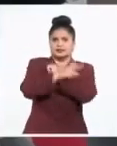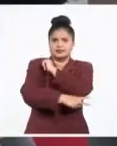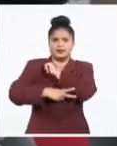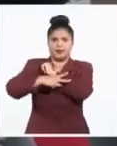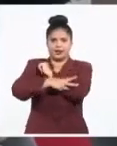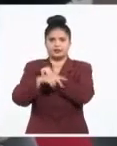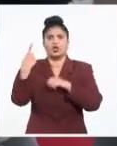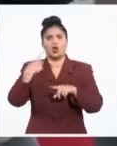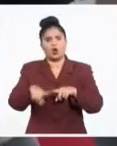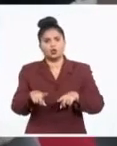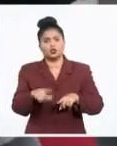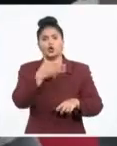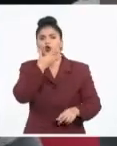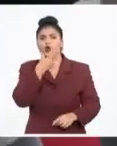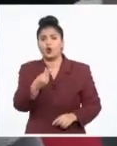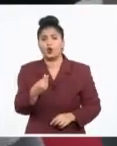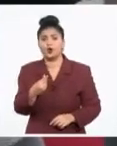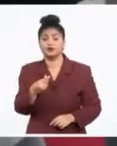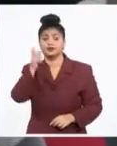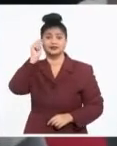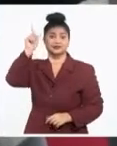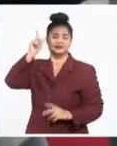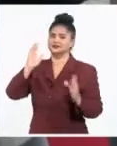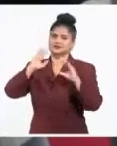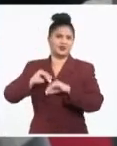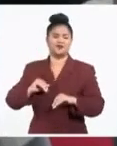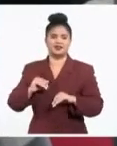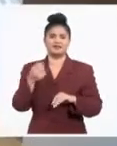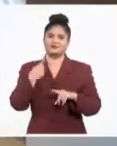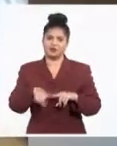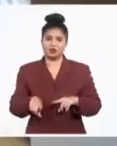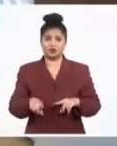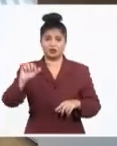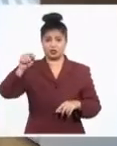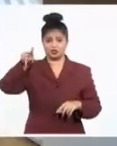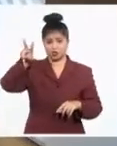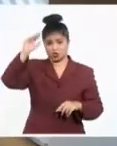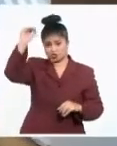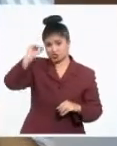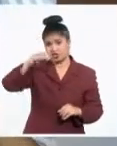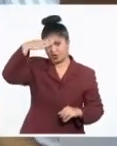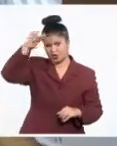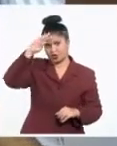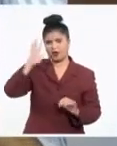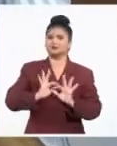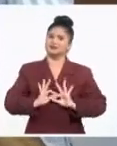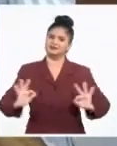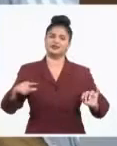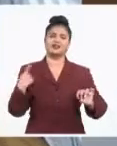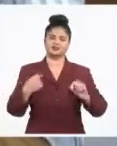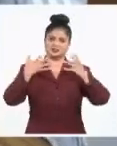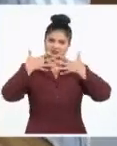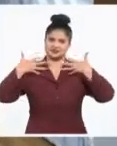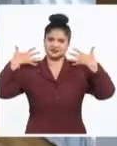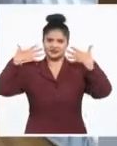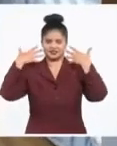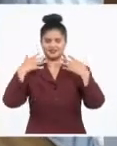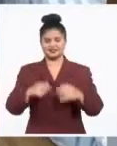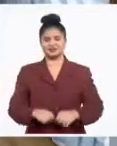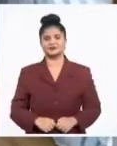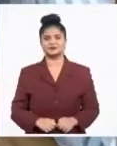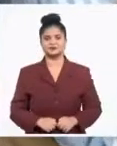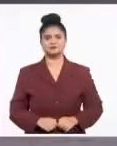jugadores fuera de fronteras y el jugar sin suplente convierten ese lugar 12 en toda una gesta y nos hace soñar con un futuro